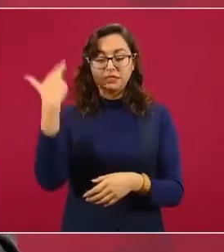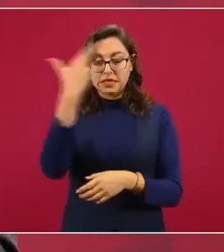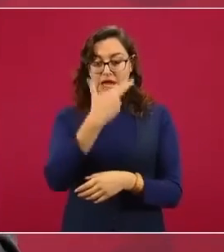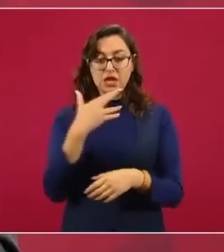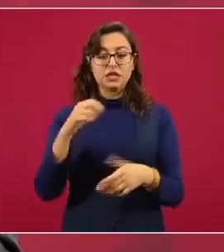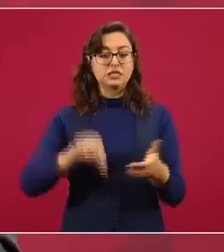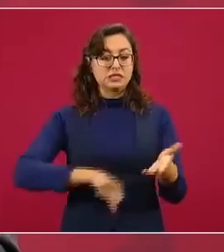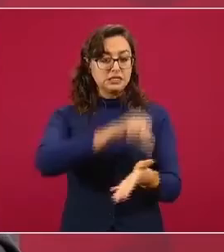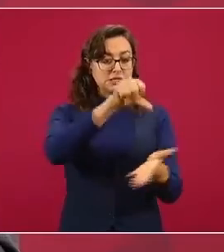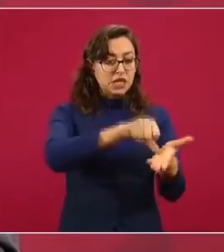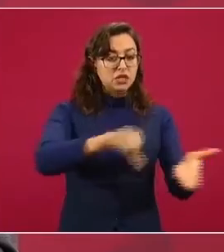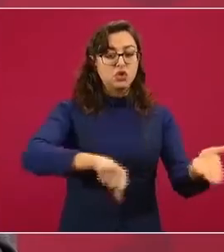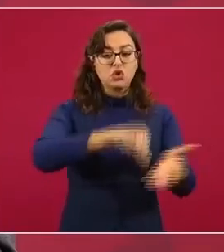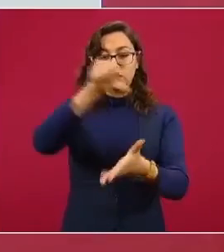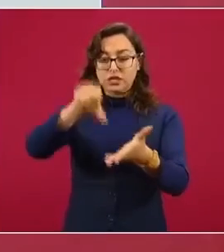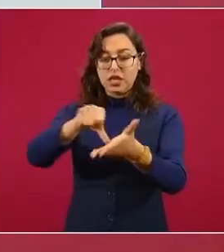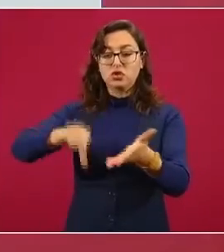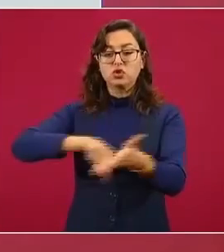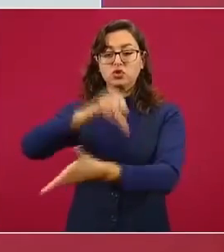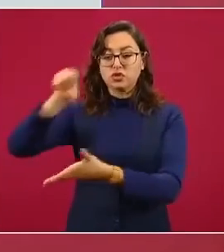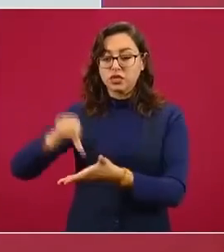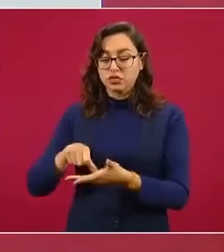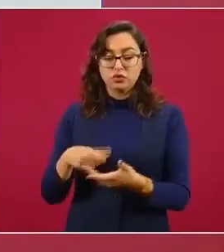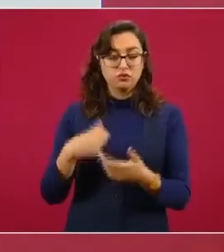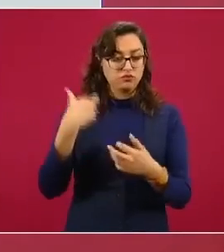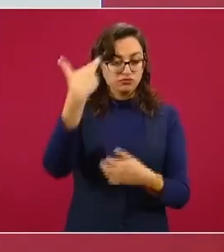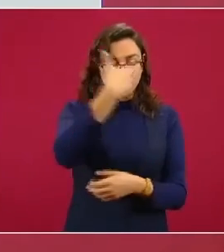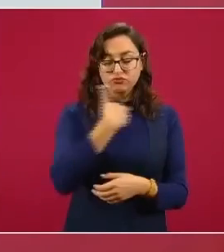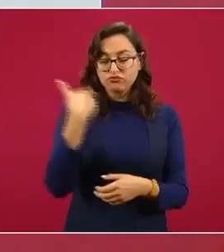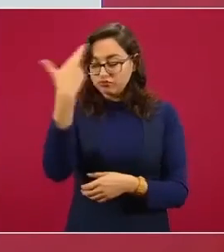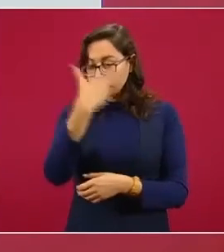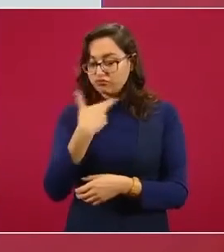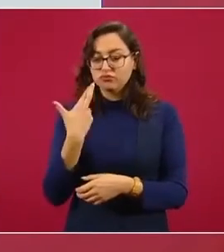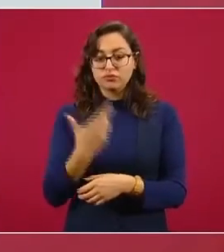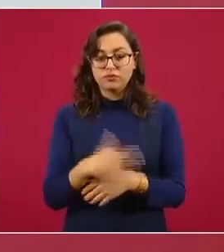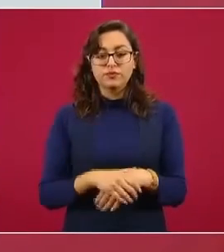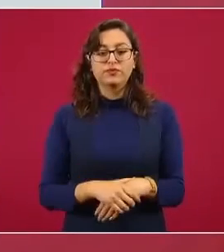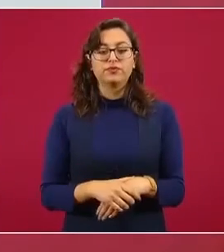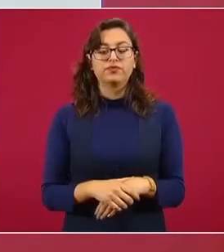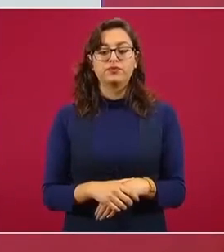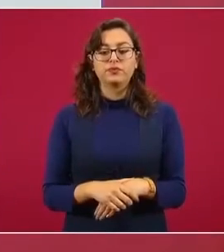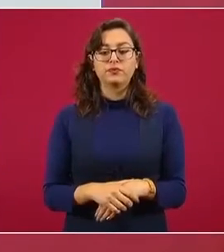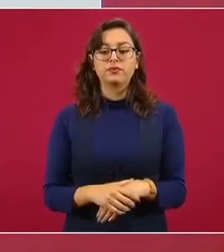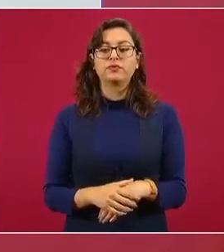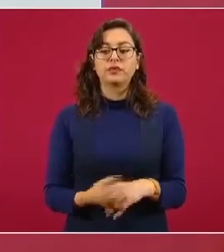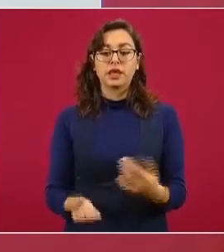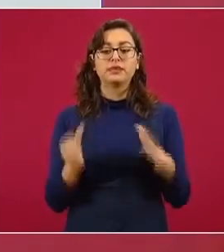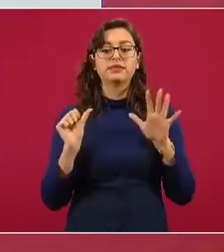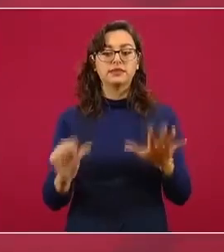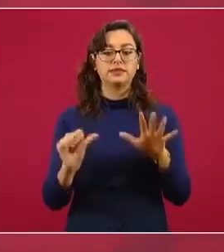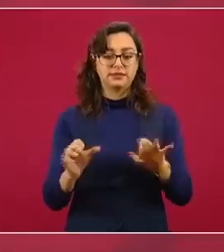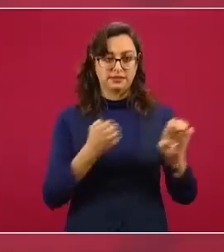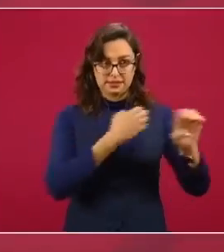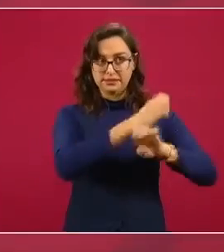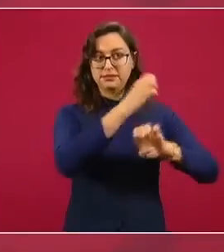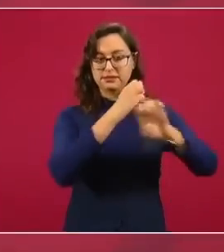centro de investigación que está participando. Son 16 entidades federativas en este